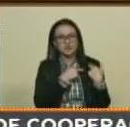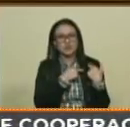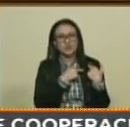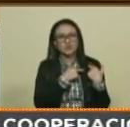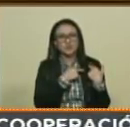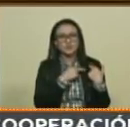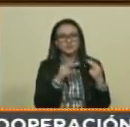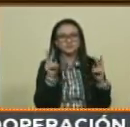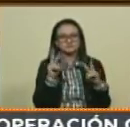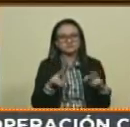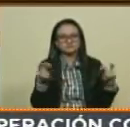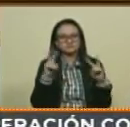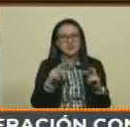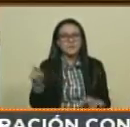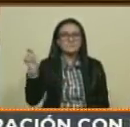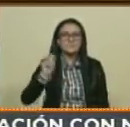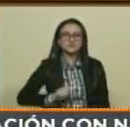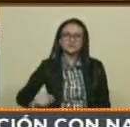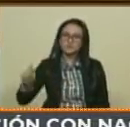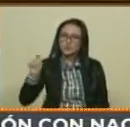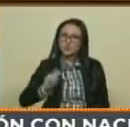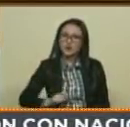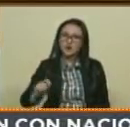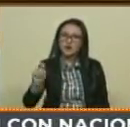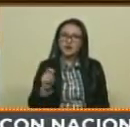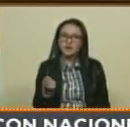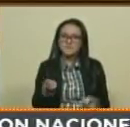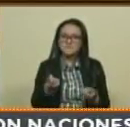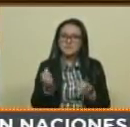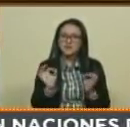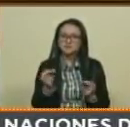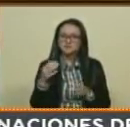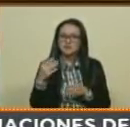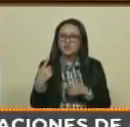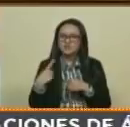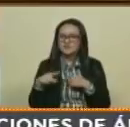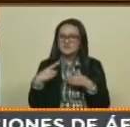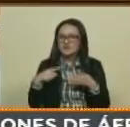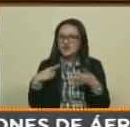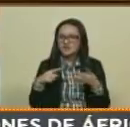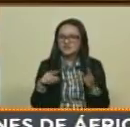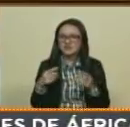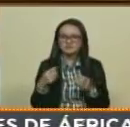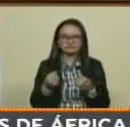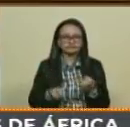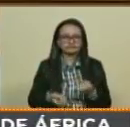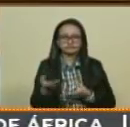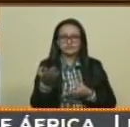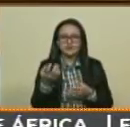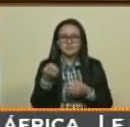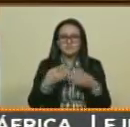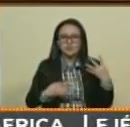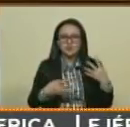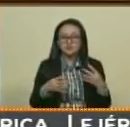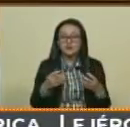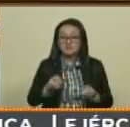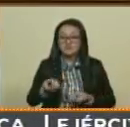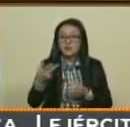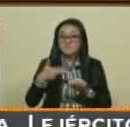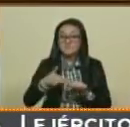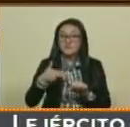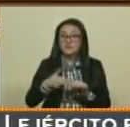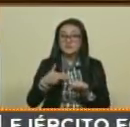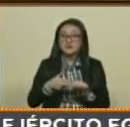servicios de evaluación mensual de precios para las diferentes fórmulas de los diversos productos cotizados por PDVSA en el